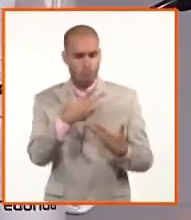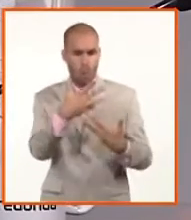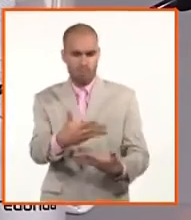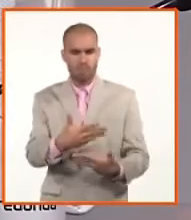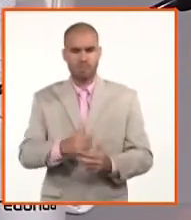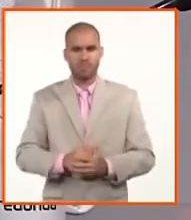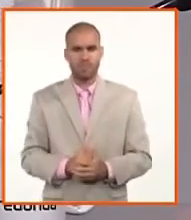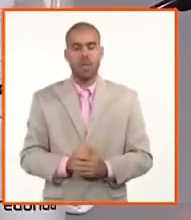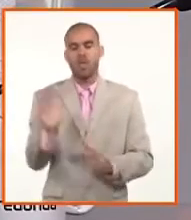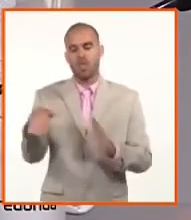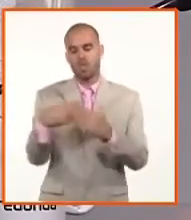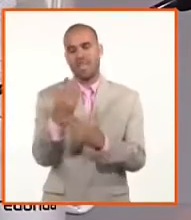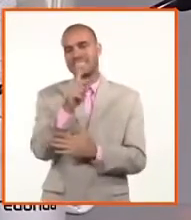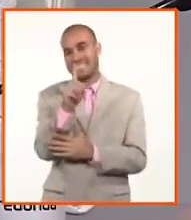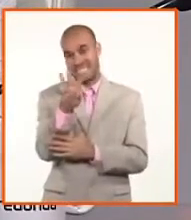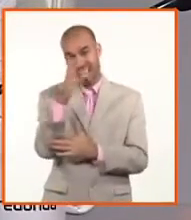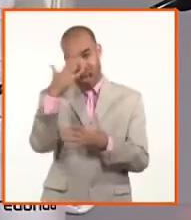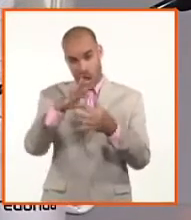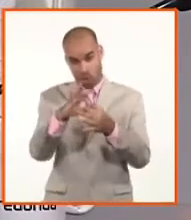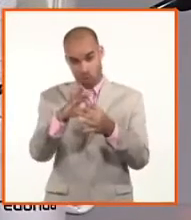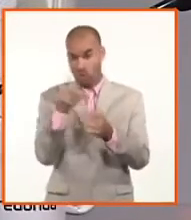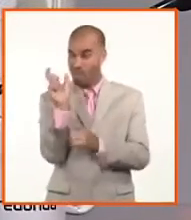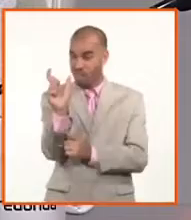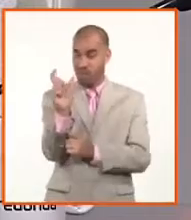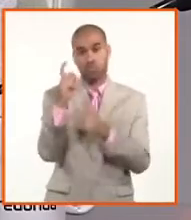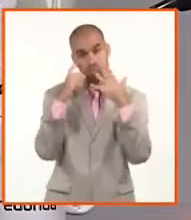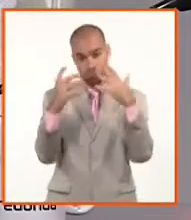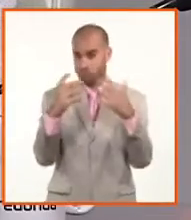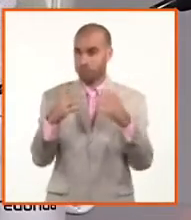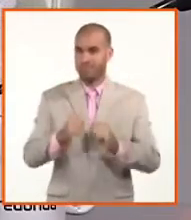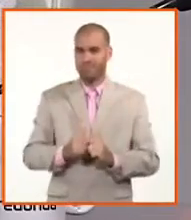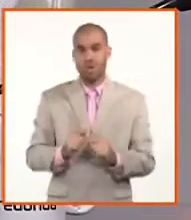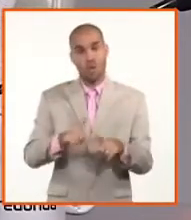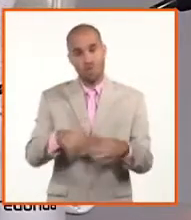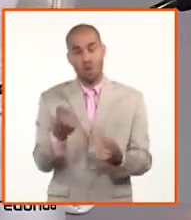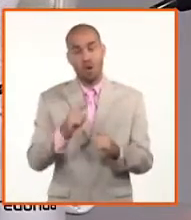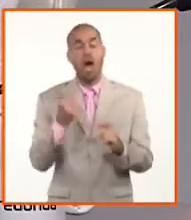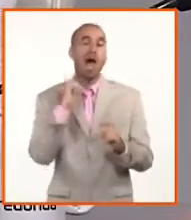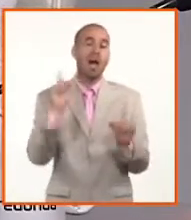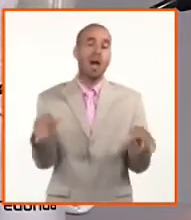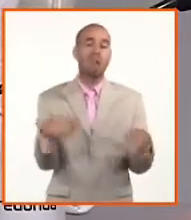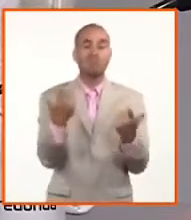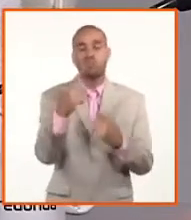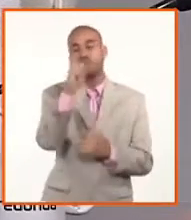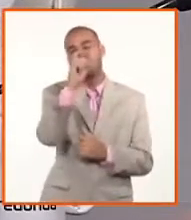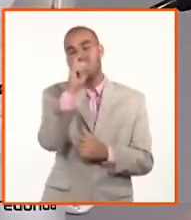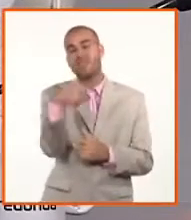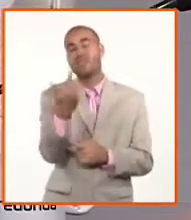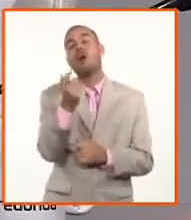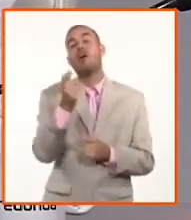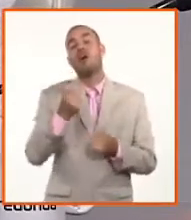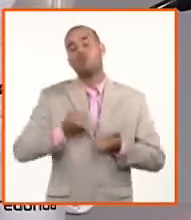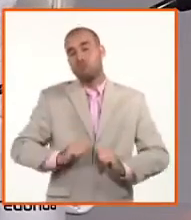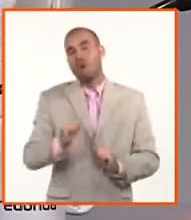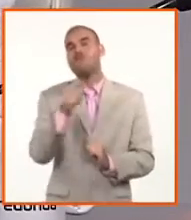13 de agosto para todos los cubanos es una fecha significativa, el cumpleaños de Fidel. Sergio y Luis iban